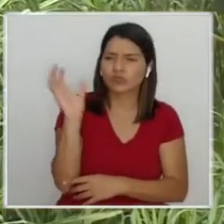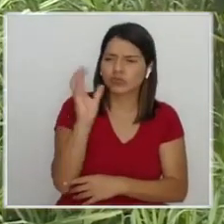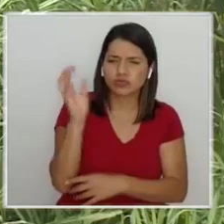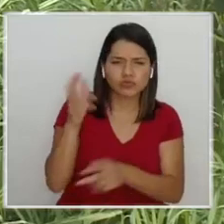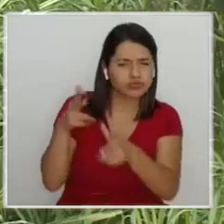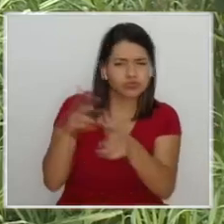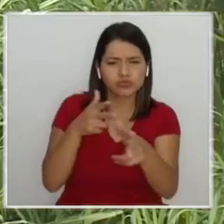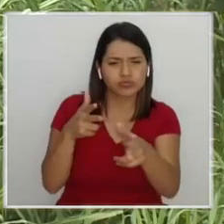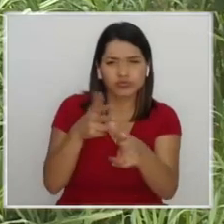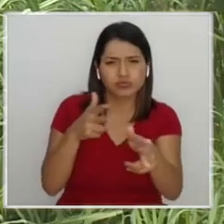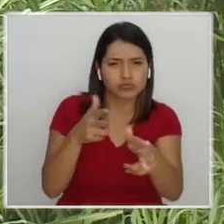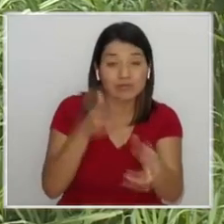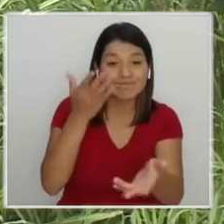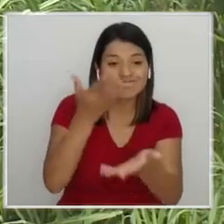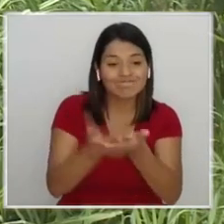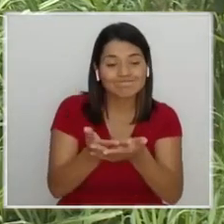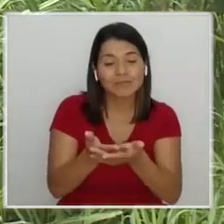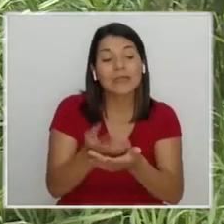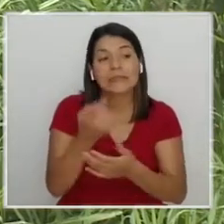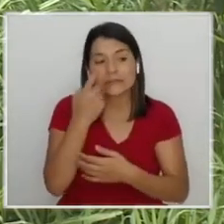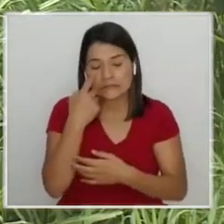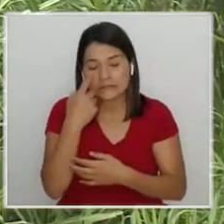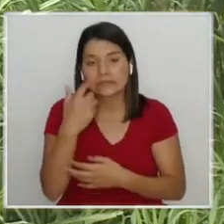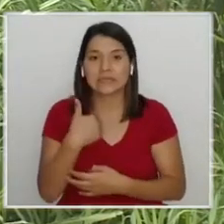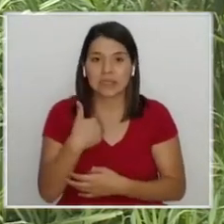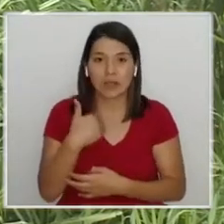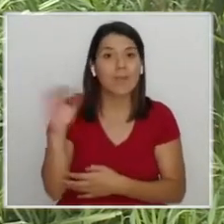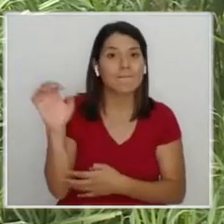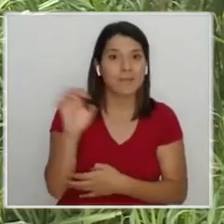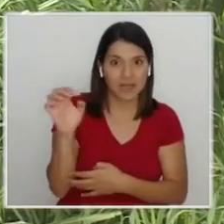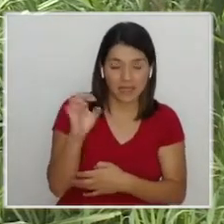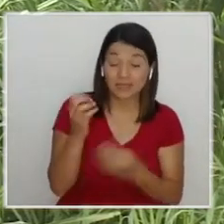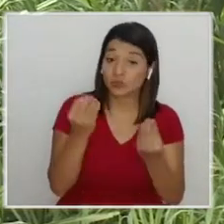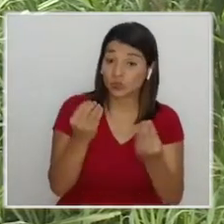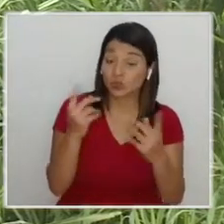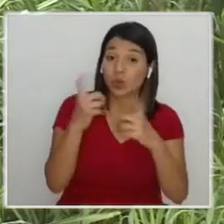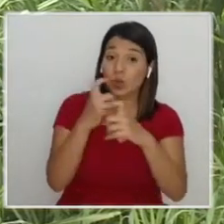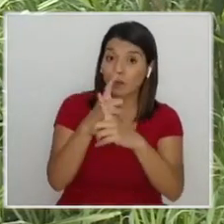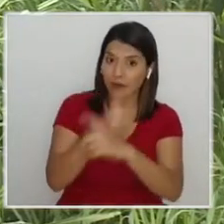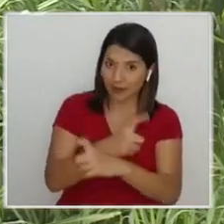corroborar de que teníamos una emergencia bastante complicada, donde